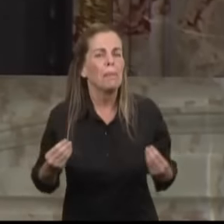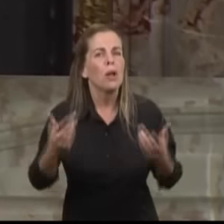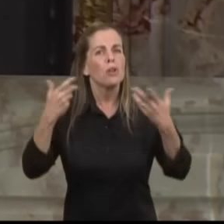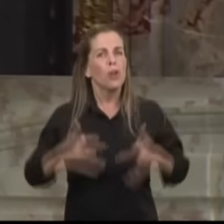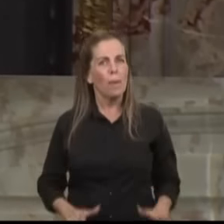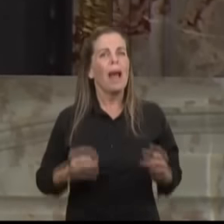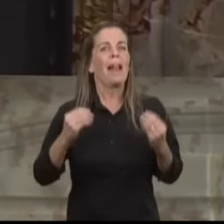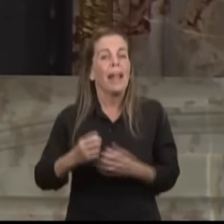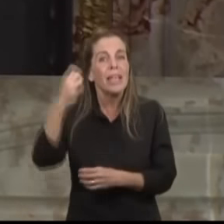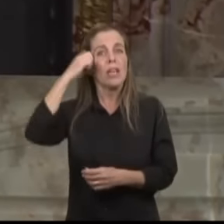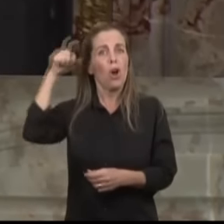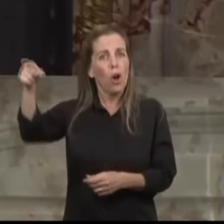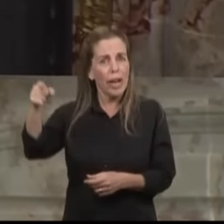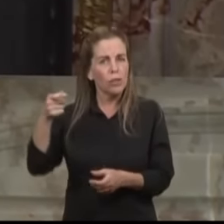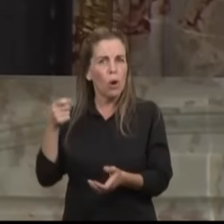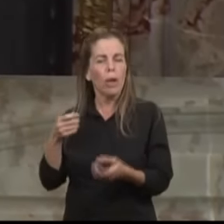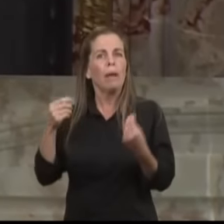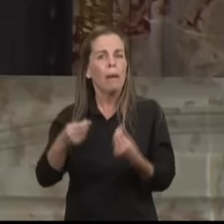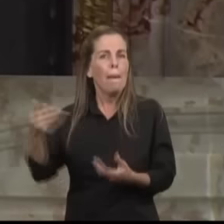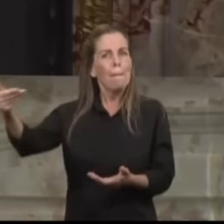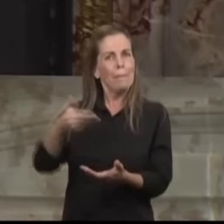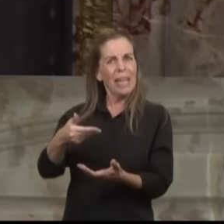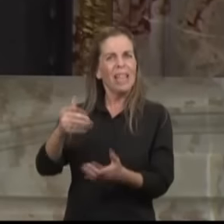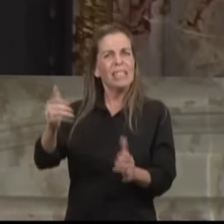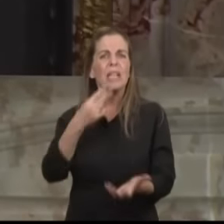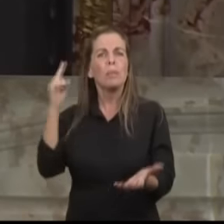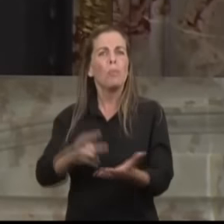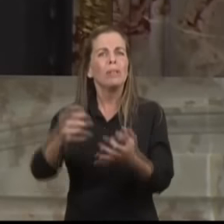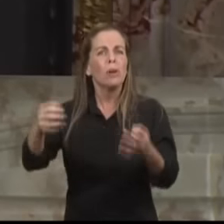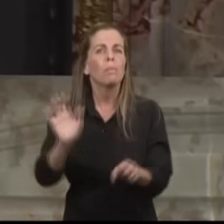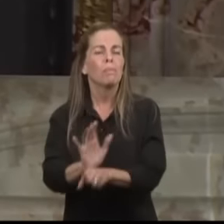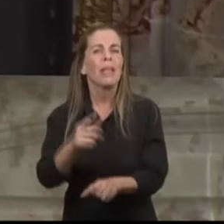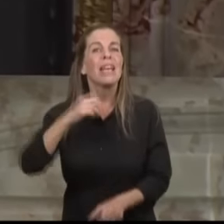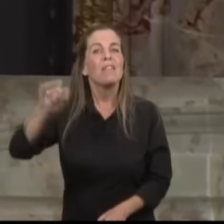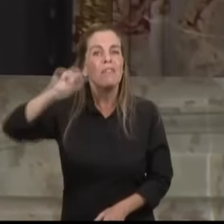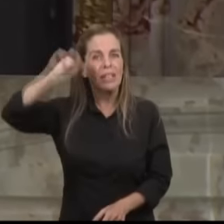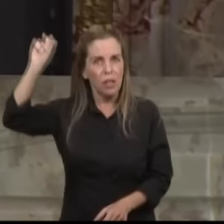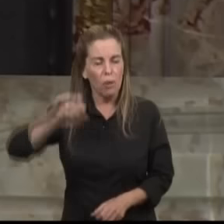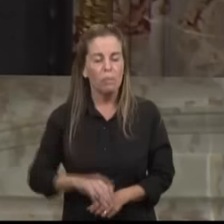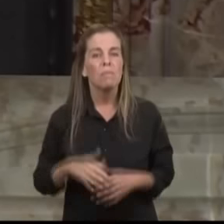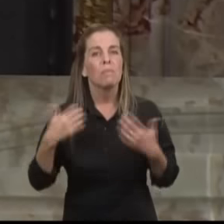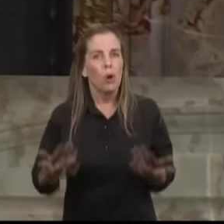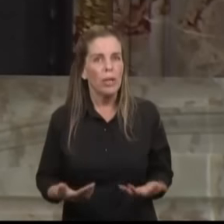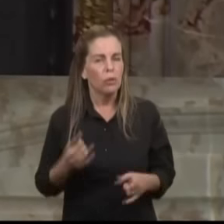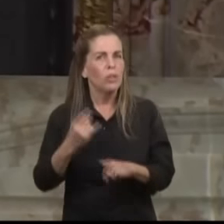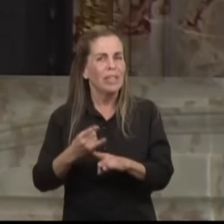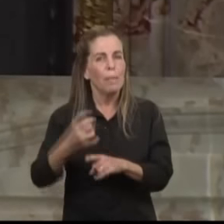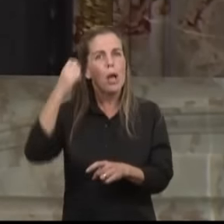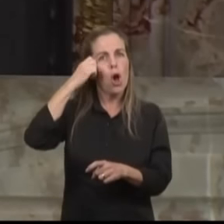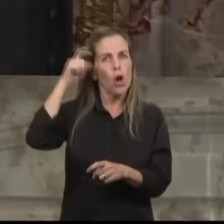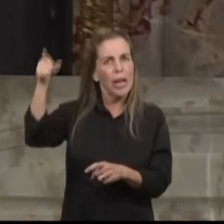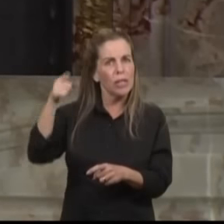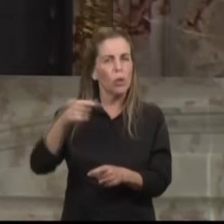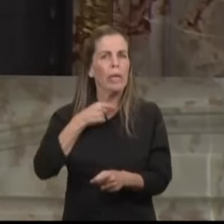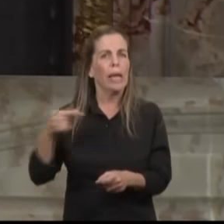imponga el gran impuesto no legislado que es la inflación? Por eso mismo, y frente a los continuos intentos del Congreso de la Nación